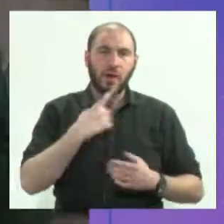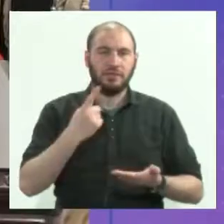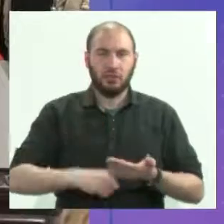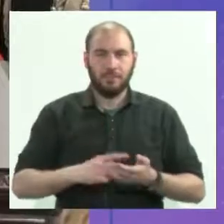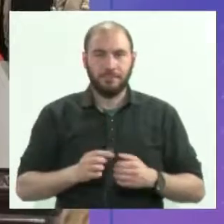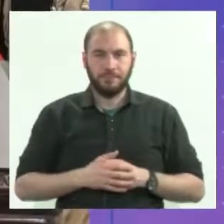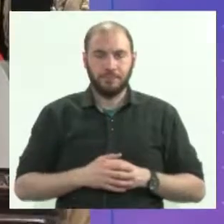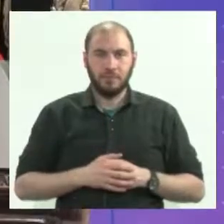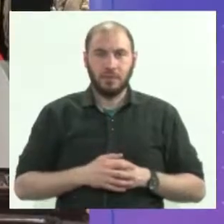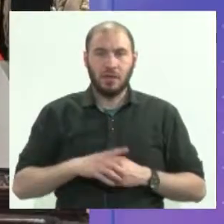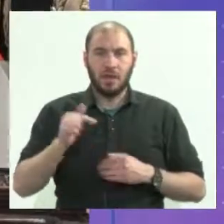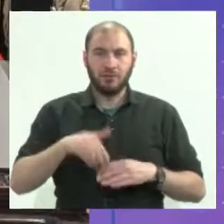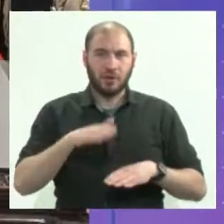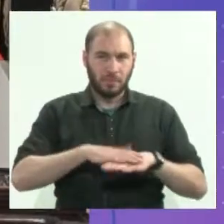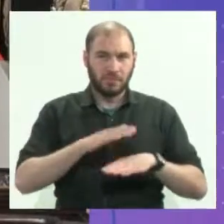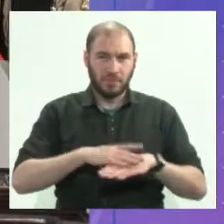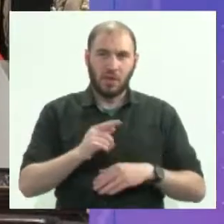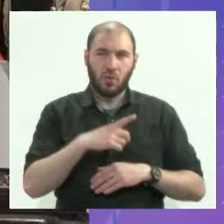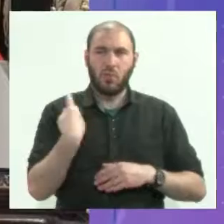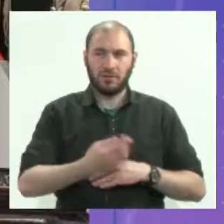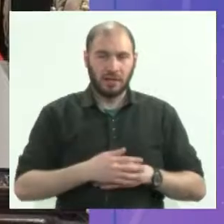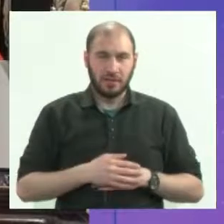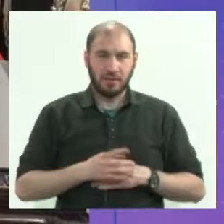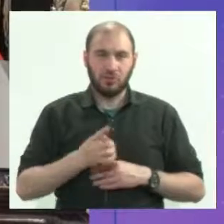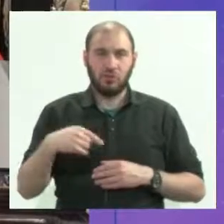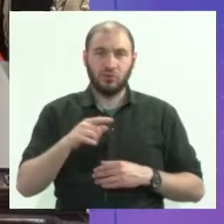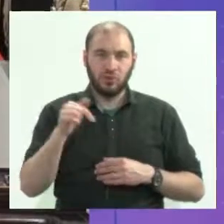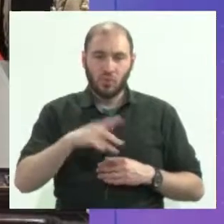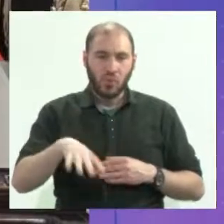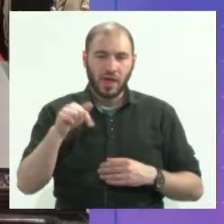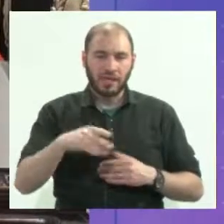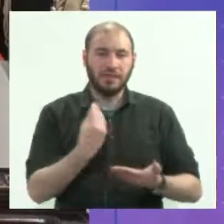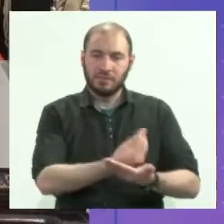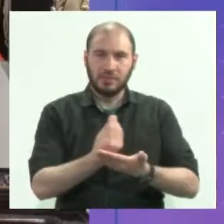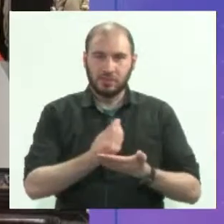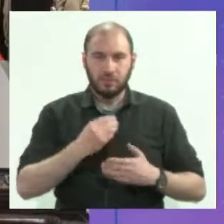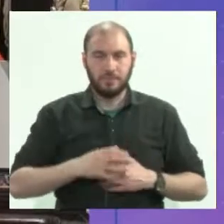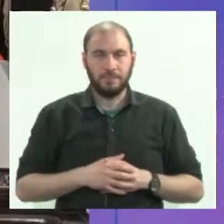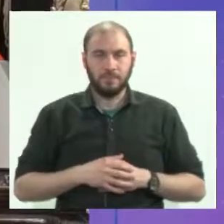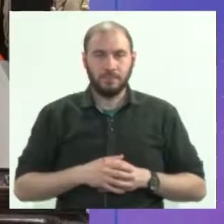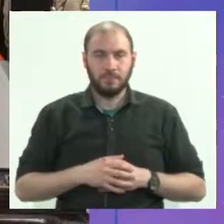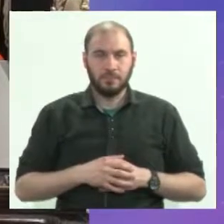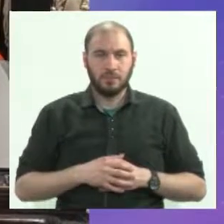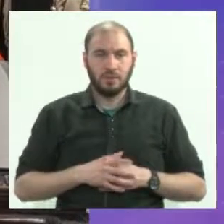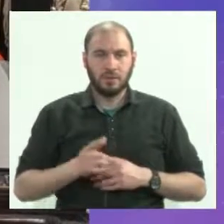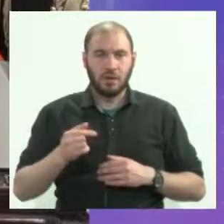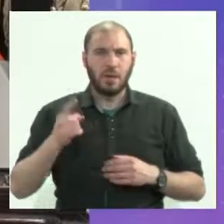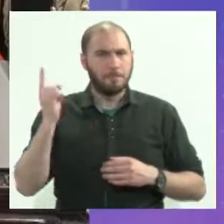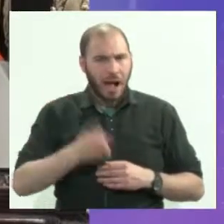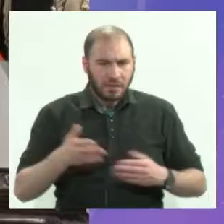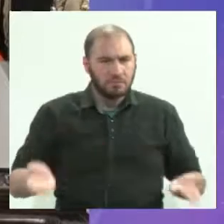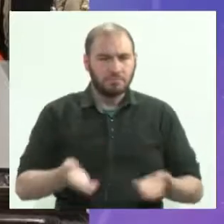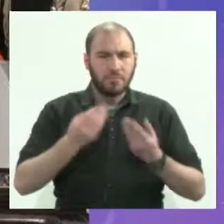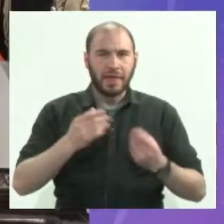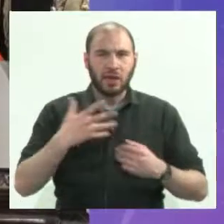decisión. Por eso es responsabilidad nuestra, quienes estamos en estos lugares de representación, forzar